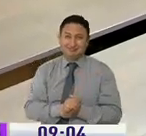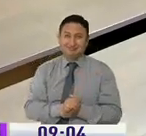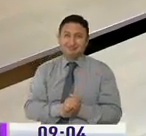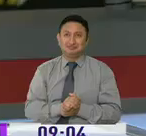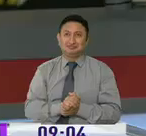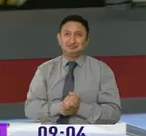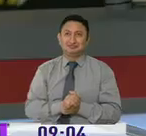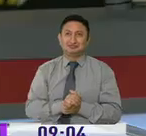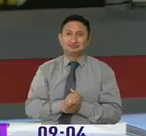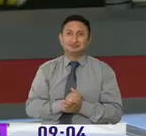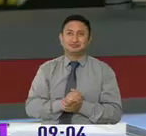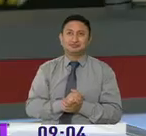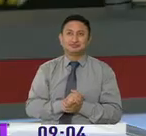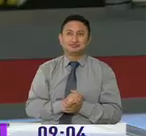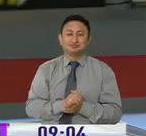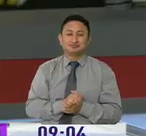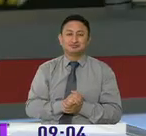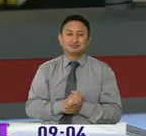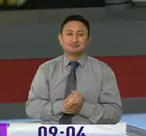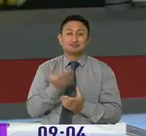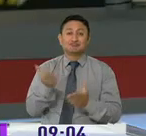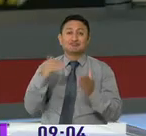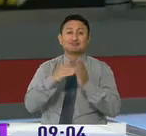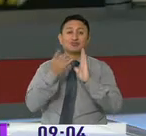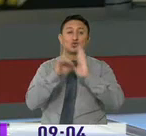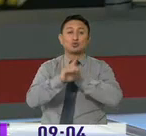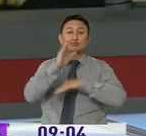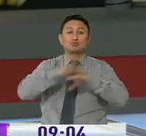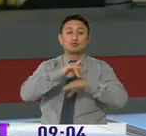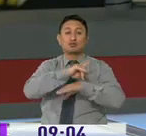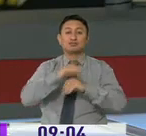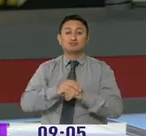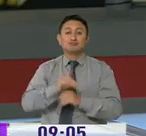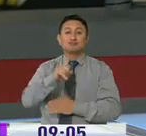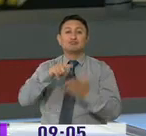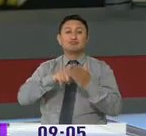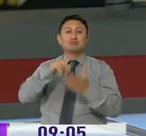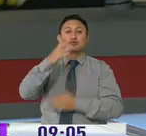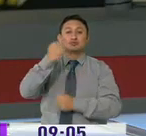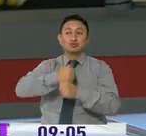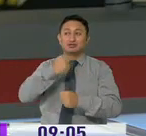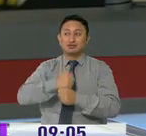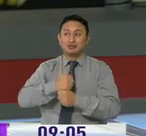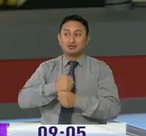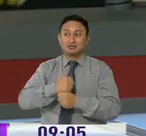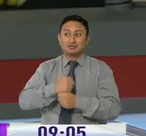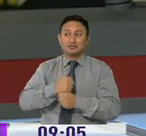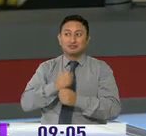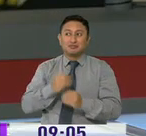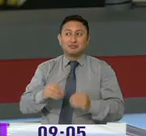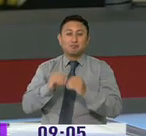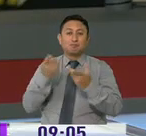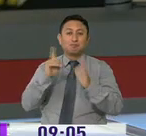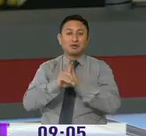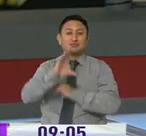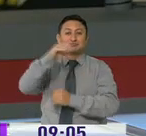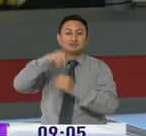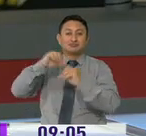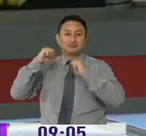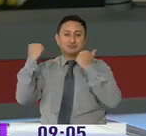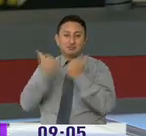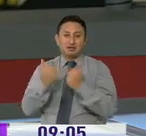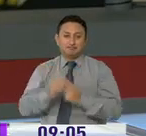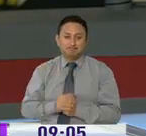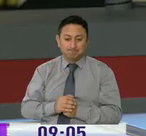Basante. Nuevas denuncias por el presunto cobro del llamado impuesto al trabajo dentro de la Asamblea